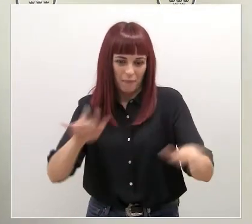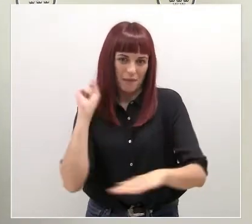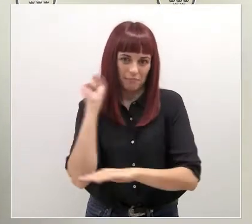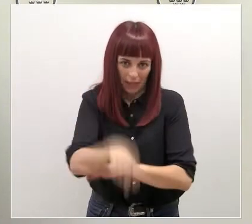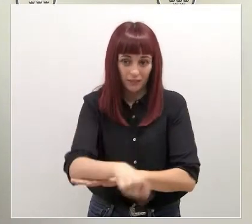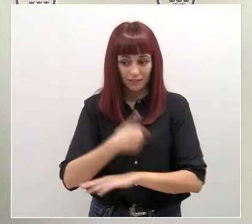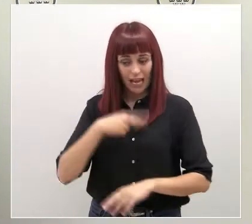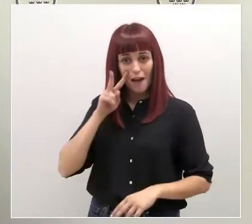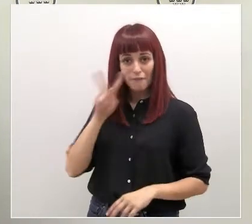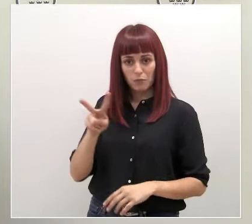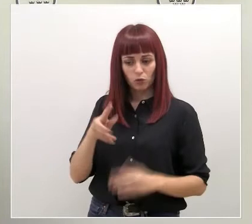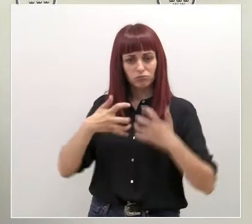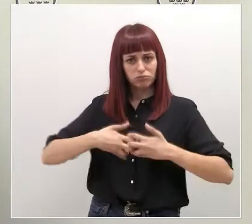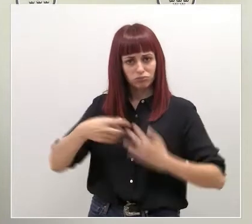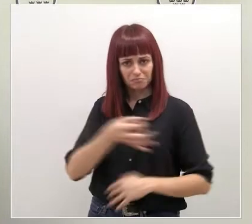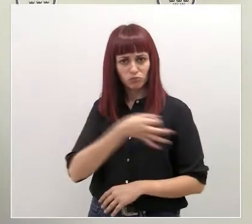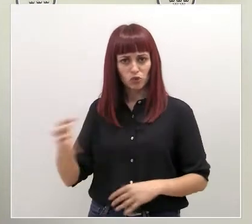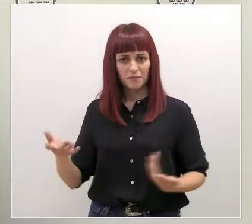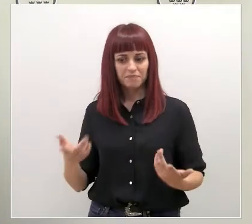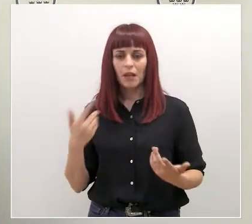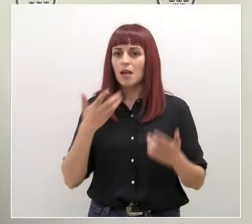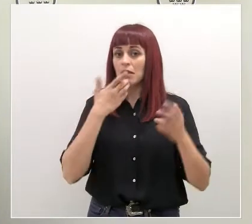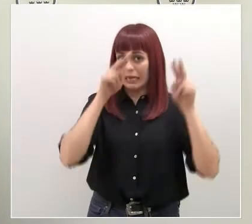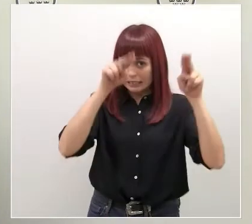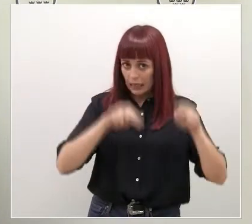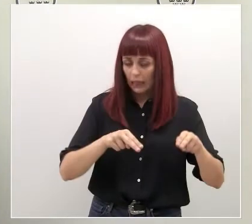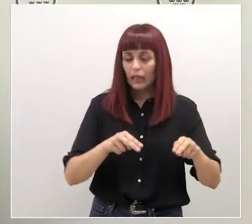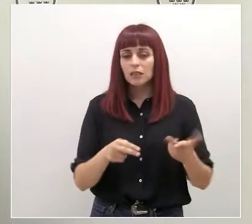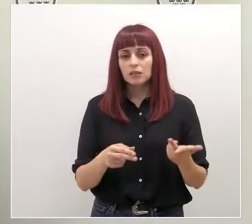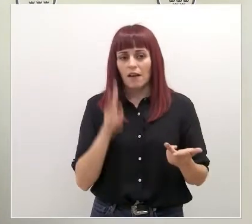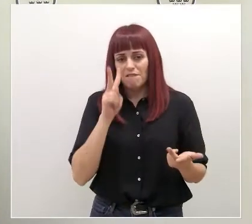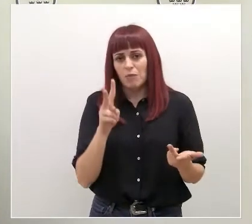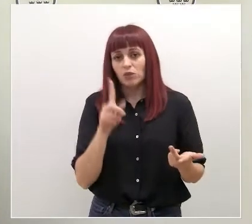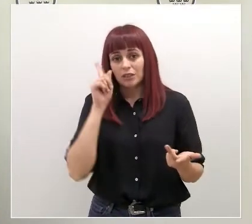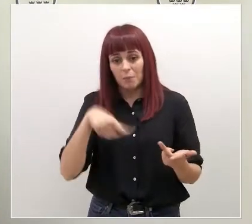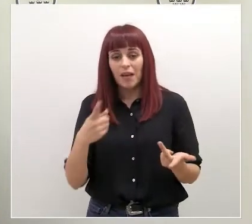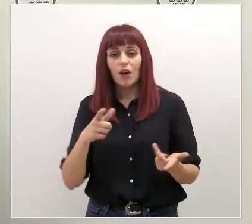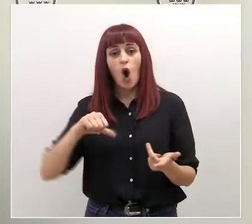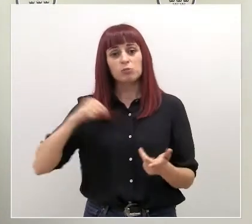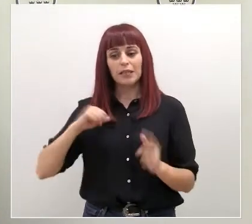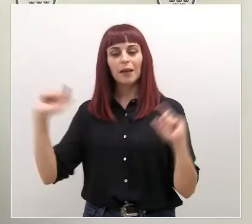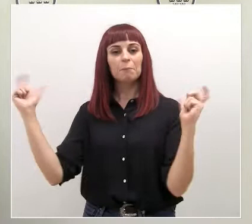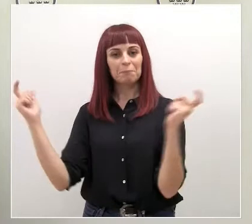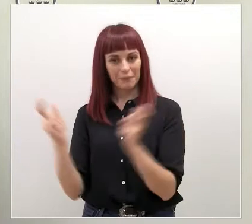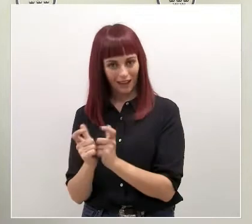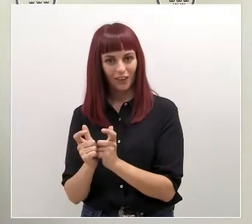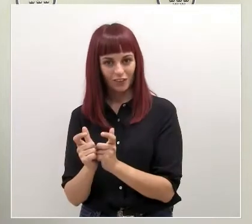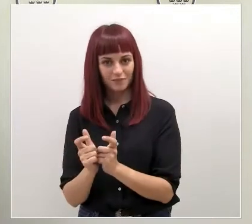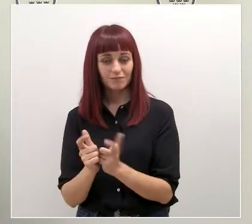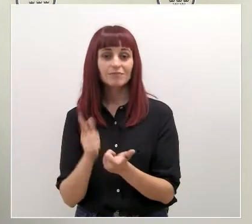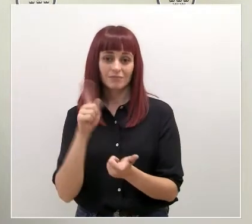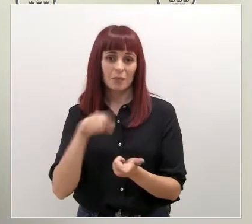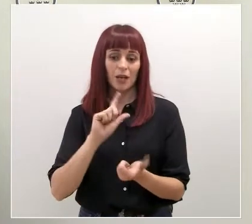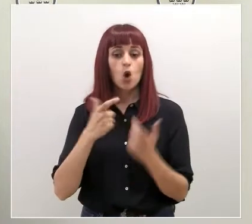estamos viendo la eficacia de la misma en residencias, además un descenso en la ocupación hospitalaria y, por supuesto, en las